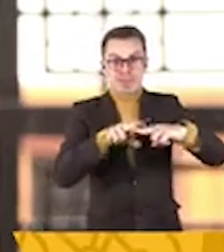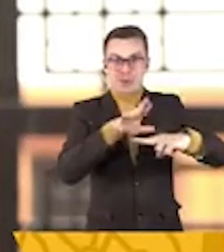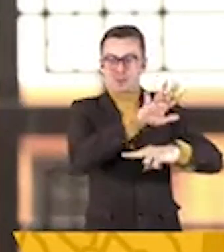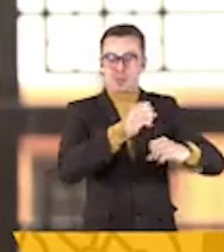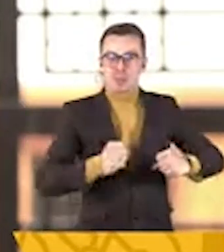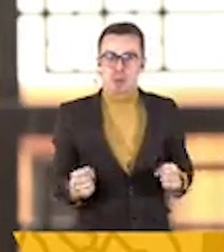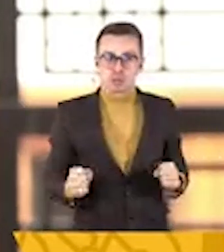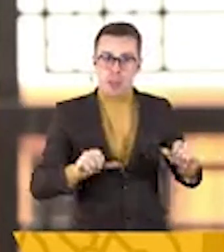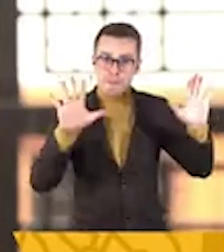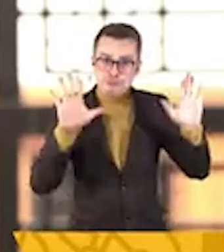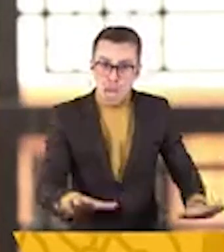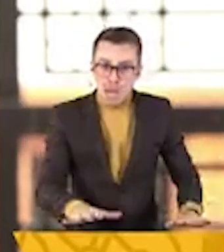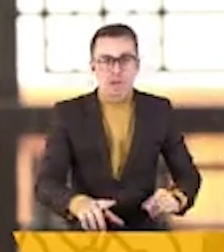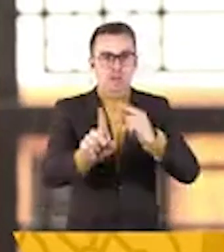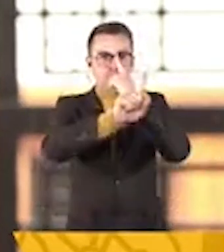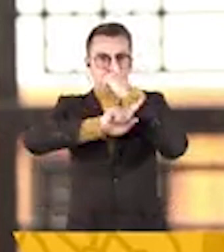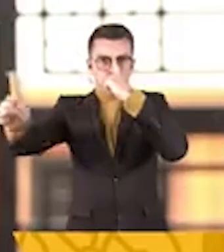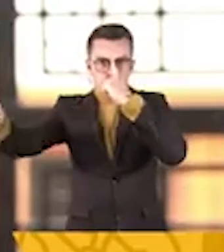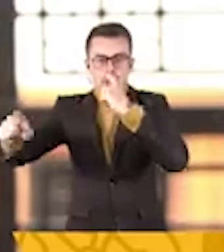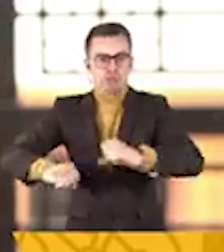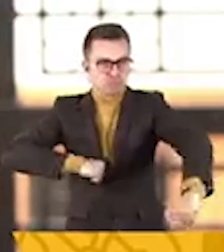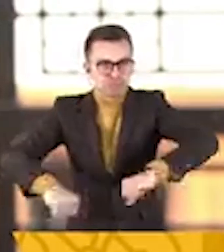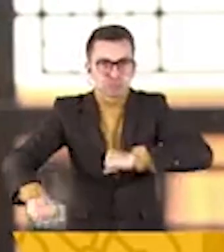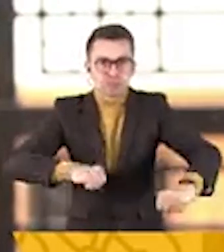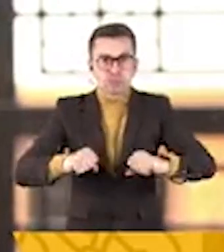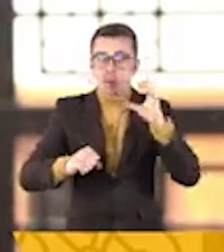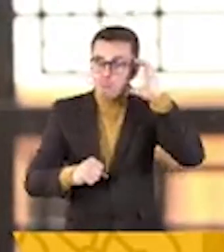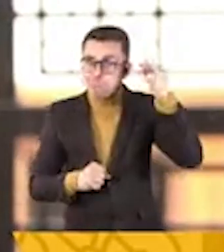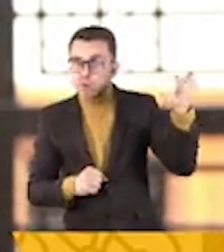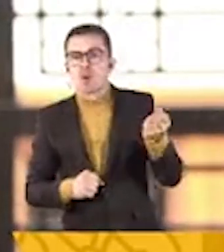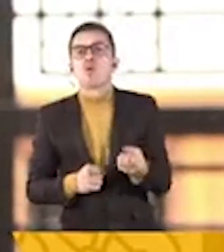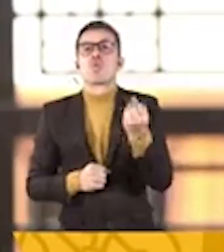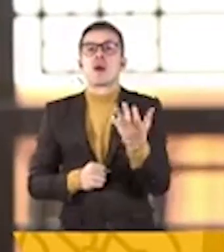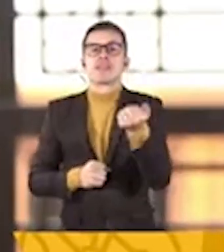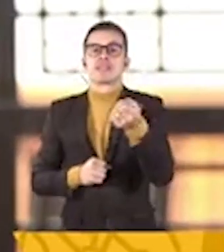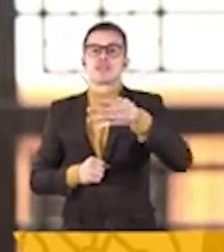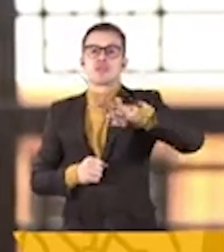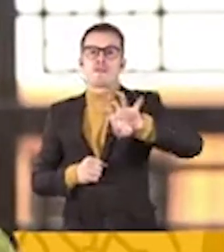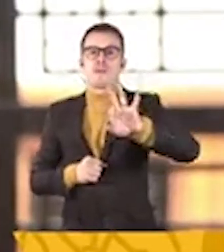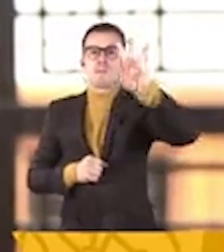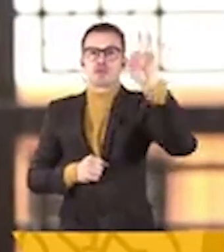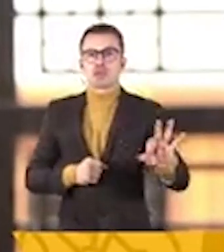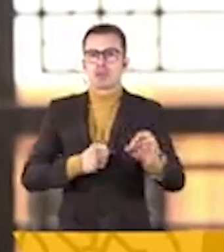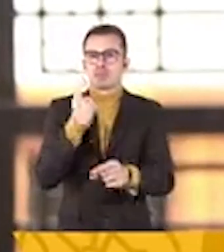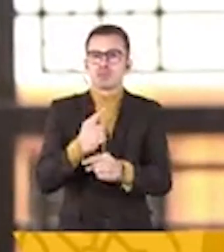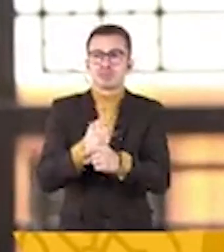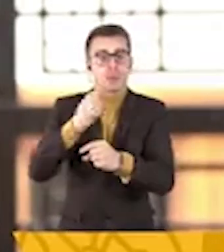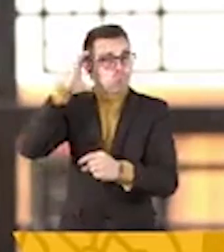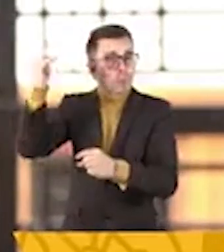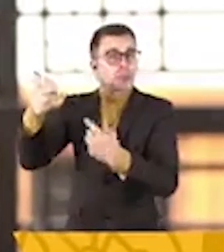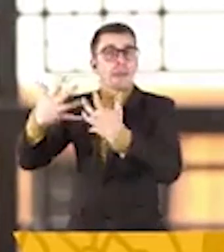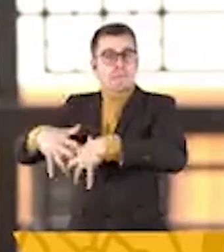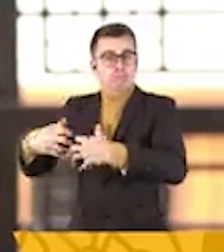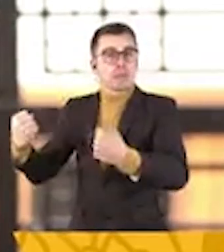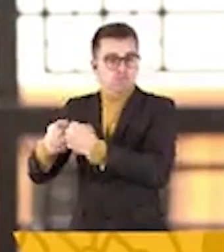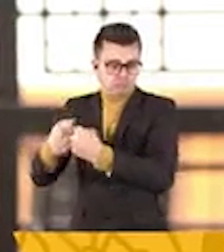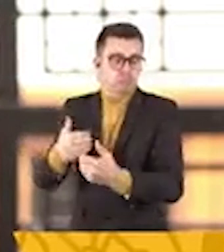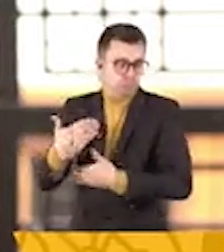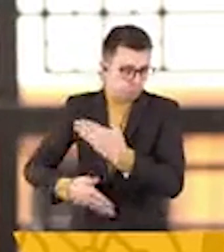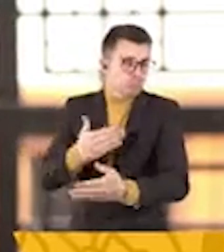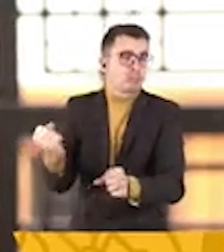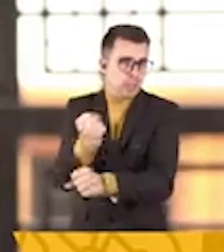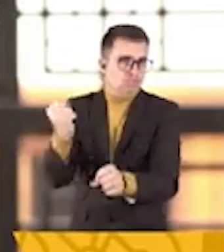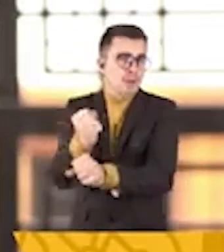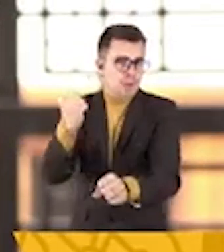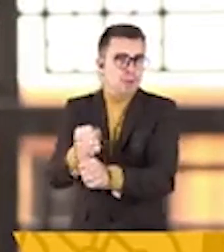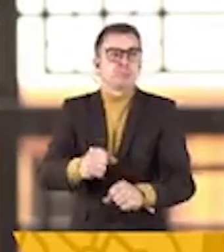metro de Bogotá va adelante, tiene al día de hoy 19% de ejecución, el consorcio sigue trabajando, el patio taller,